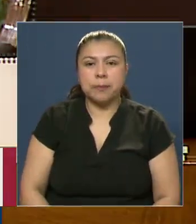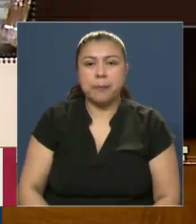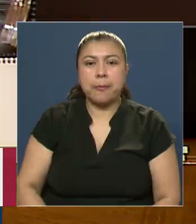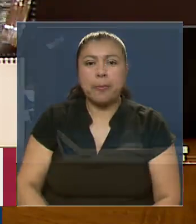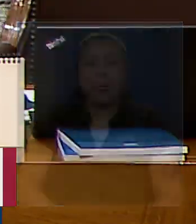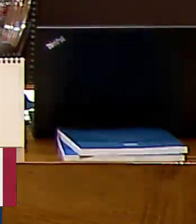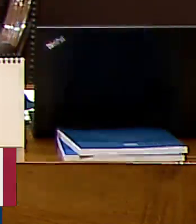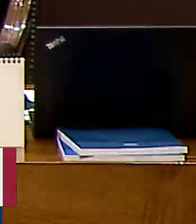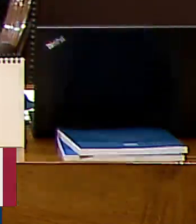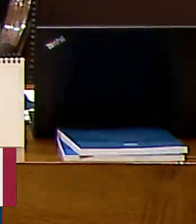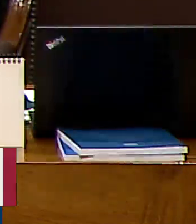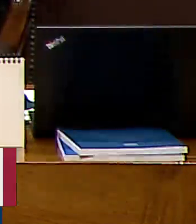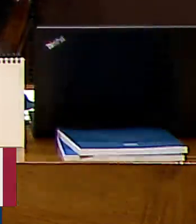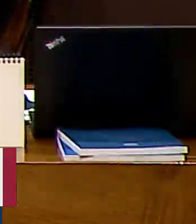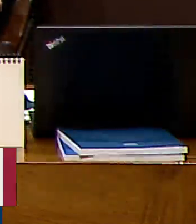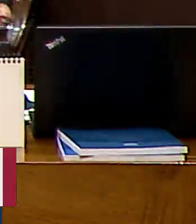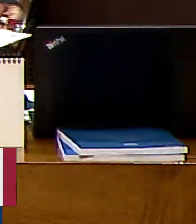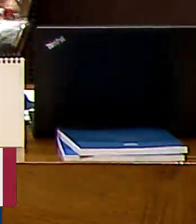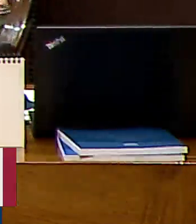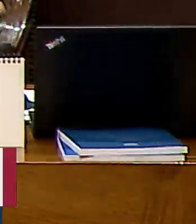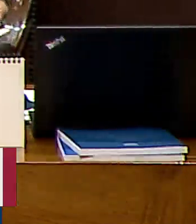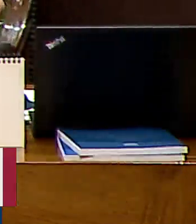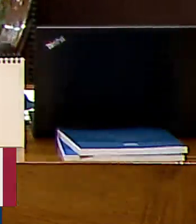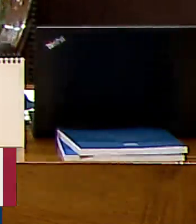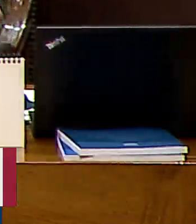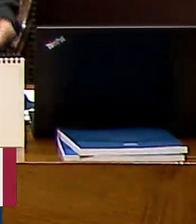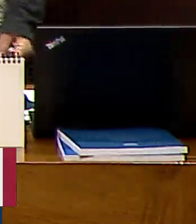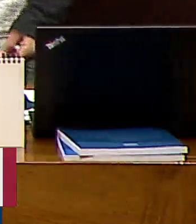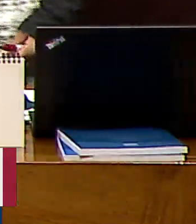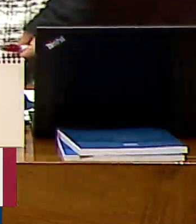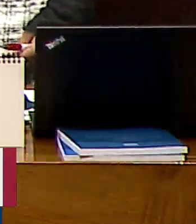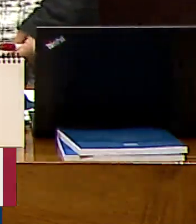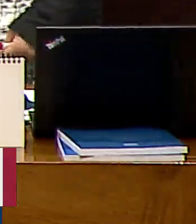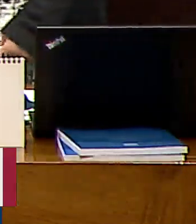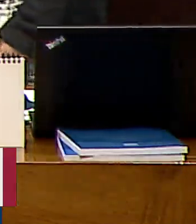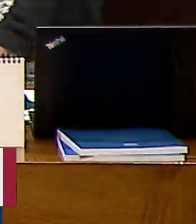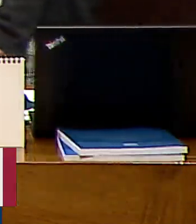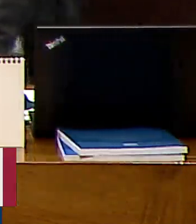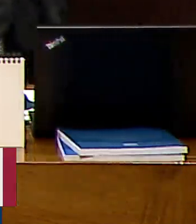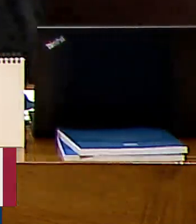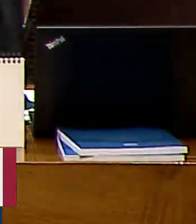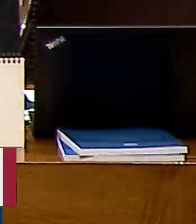Antes de ofrecer la palabra, quiero saludar